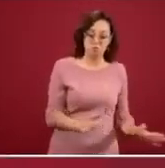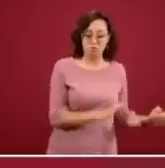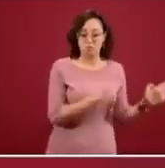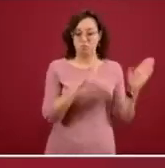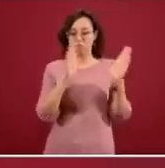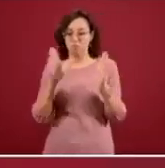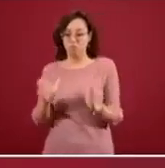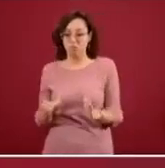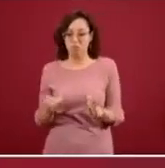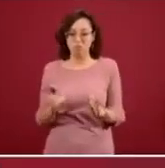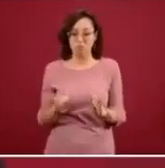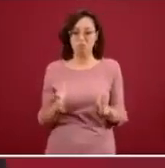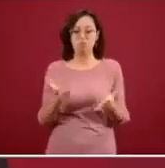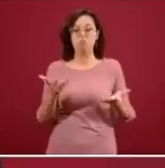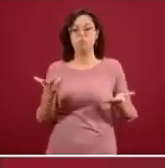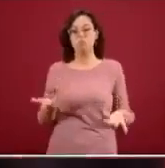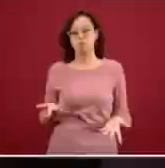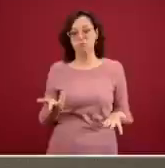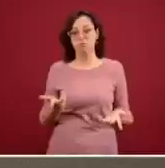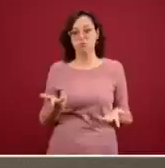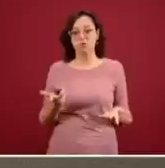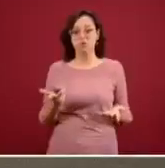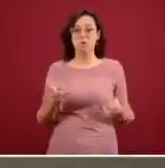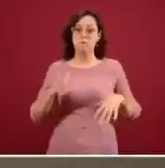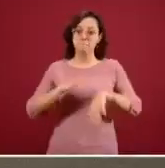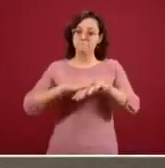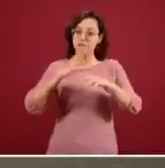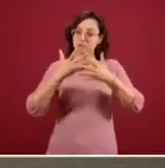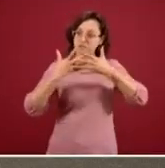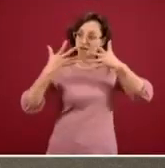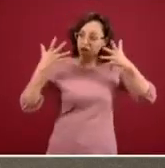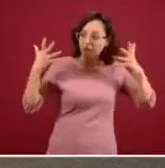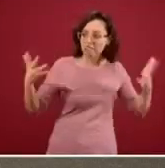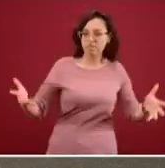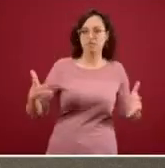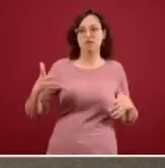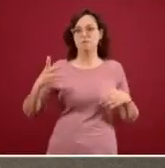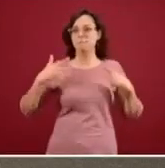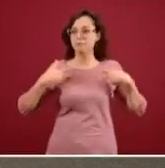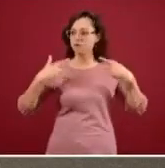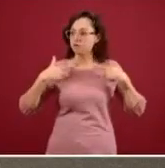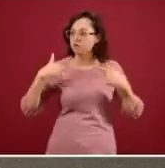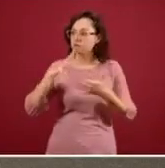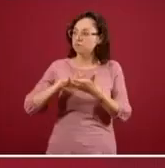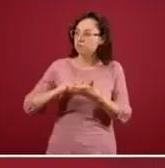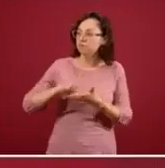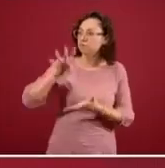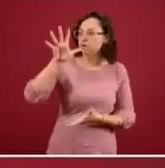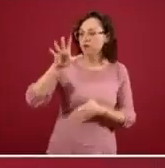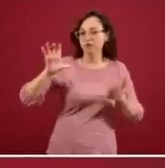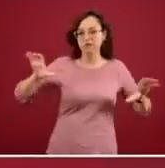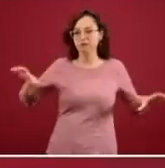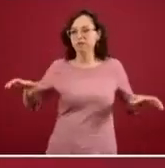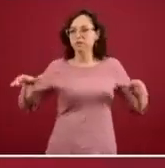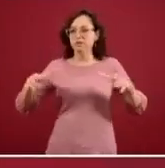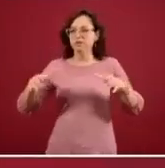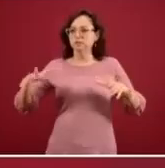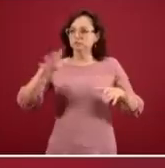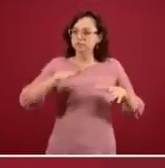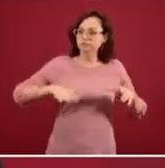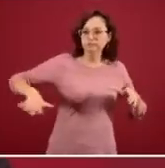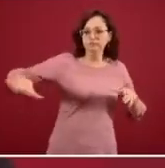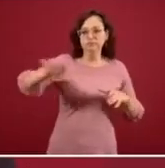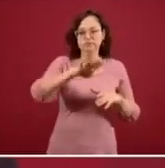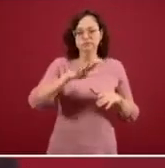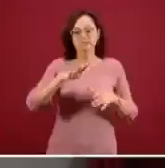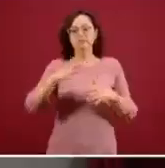de sobreposición por las medidas masivas de mitigación comunitaria. Estas medidas,